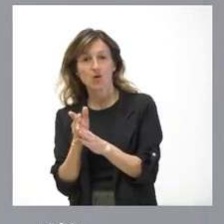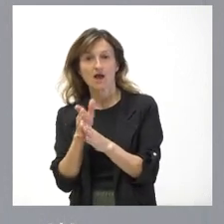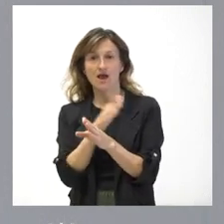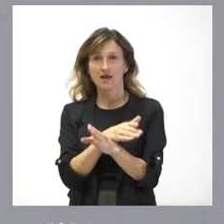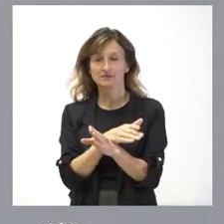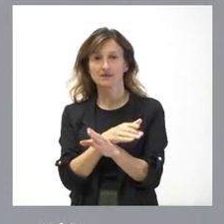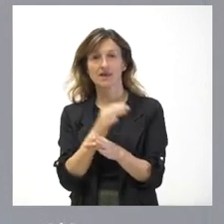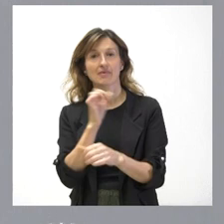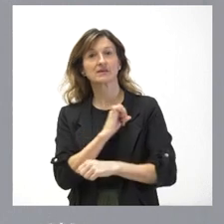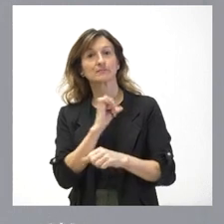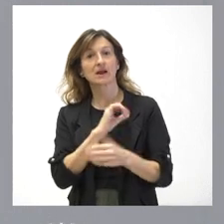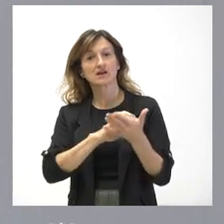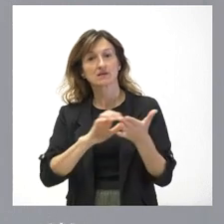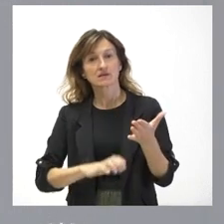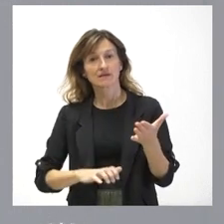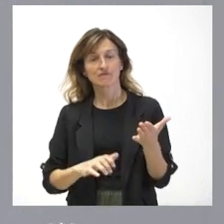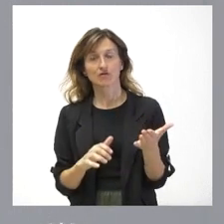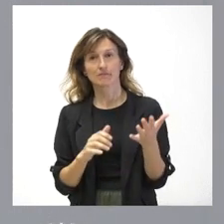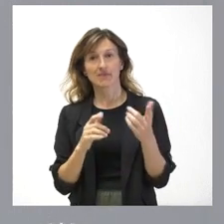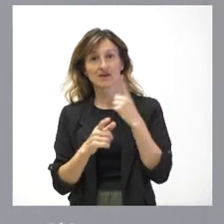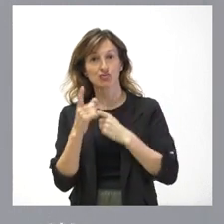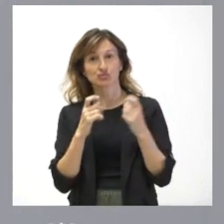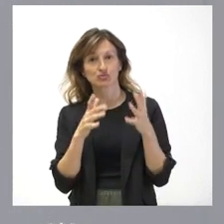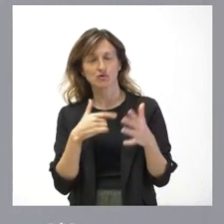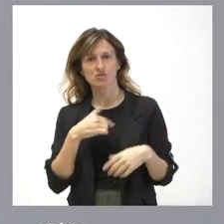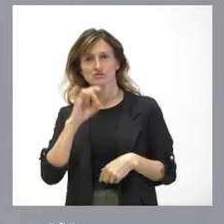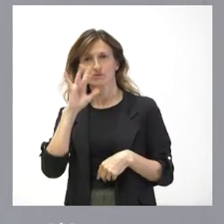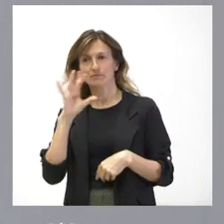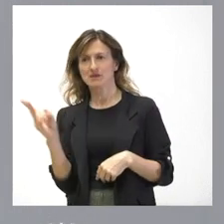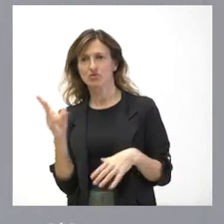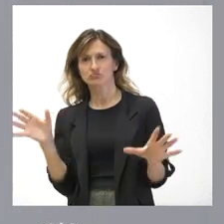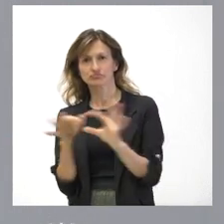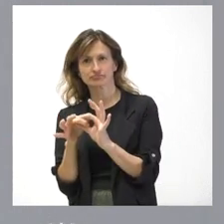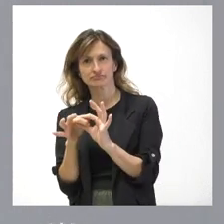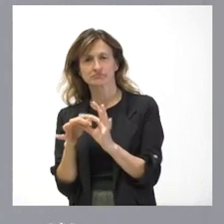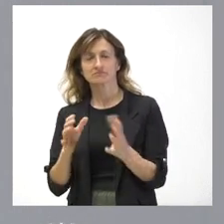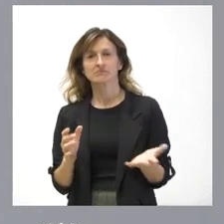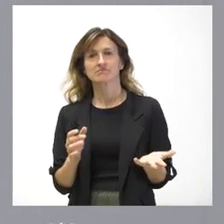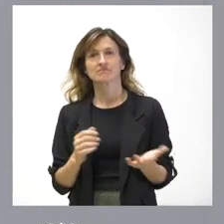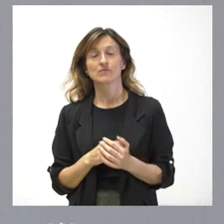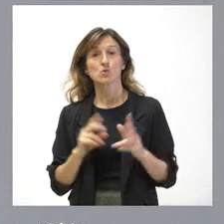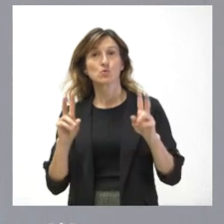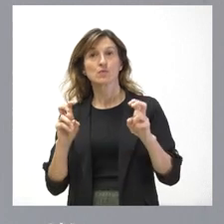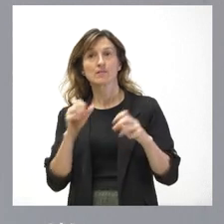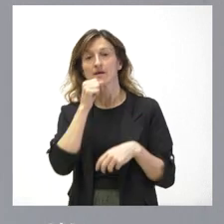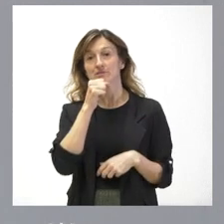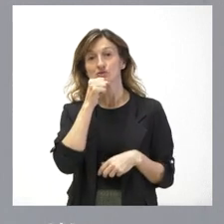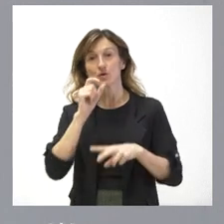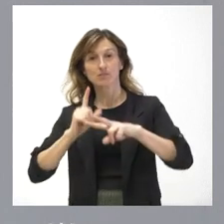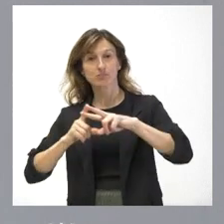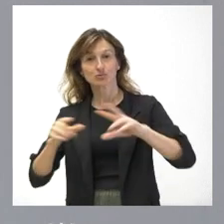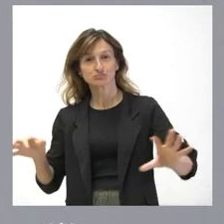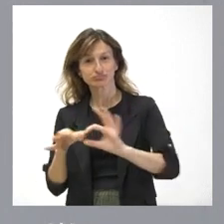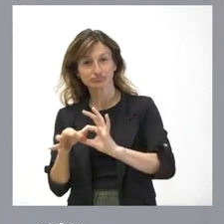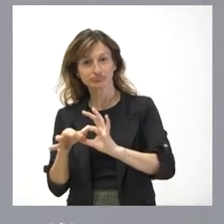dispusiera de este informe del Consejo consultivo la sorpresa hoy es esta unidad de acción esta nueva alianza entre el psoe y vox